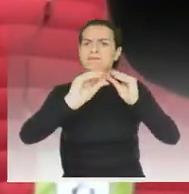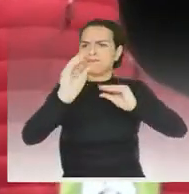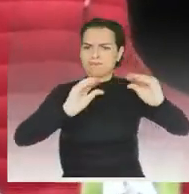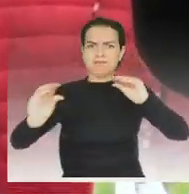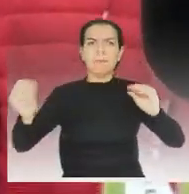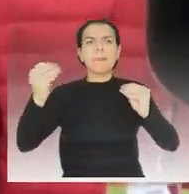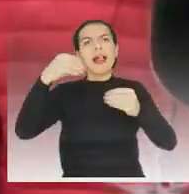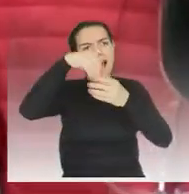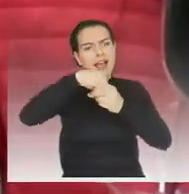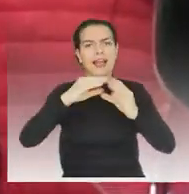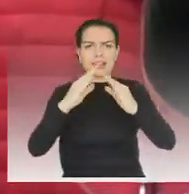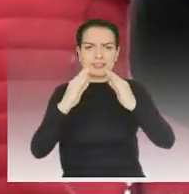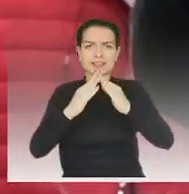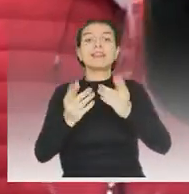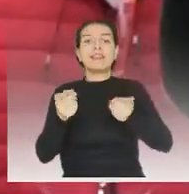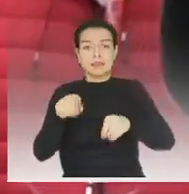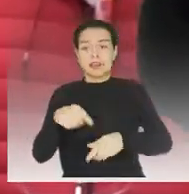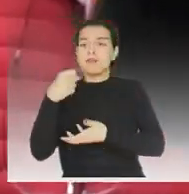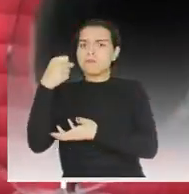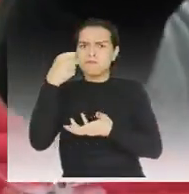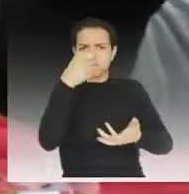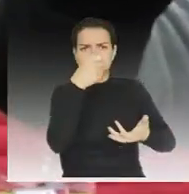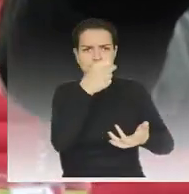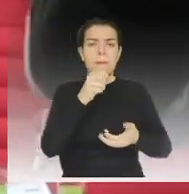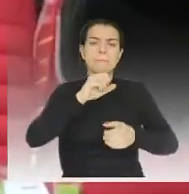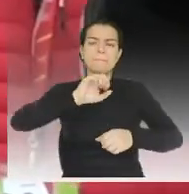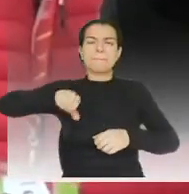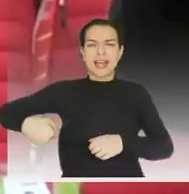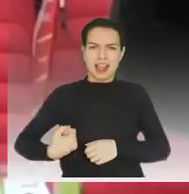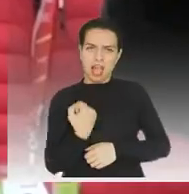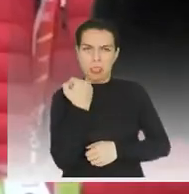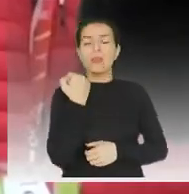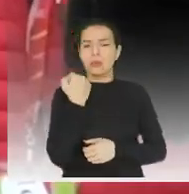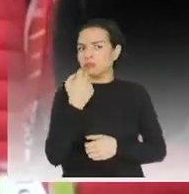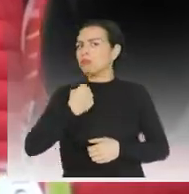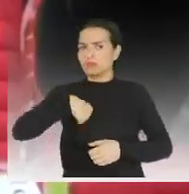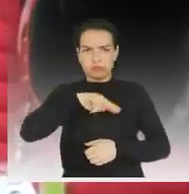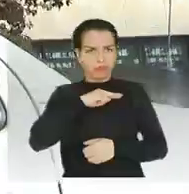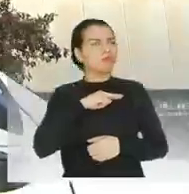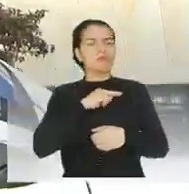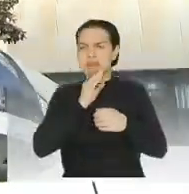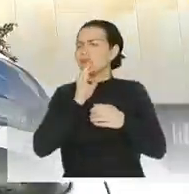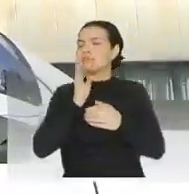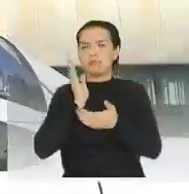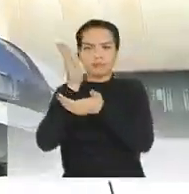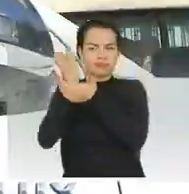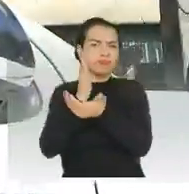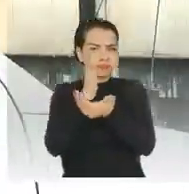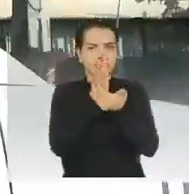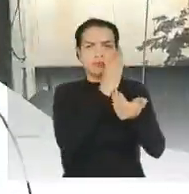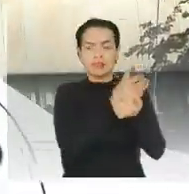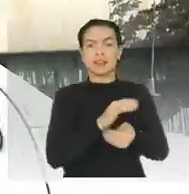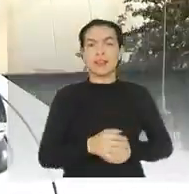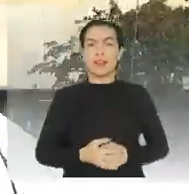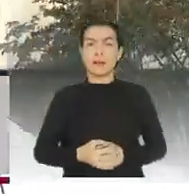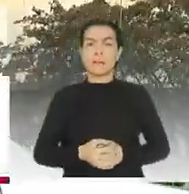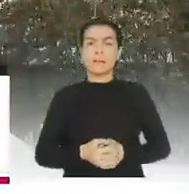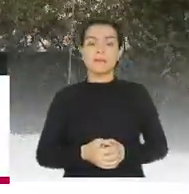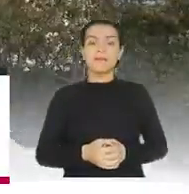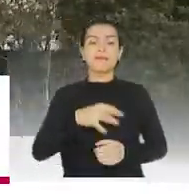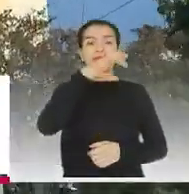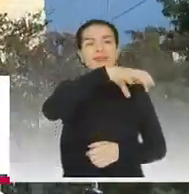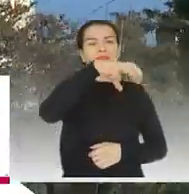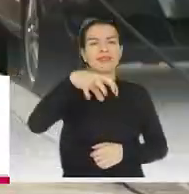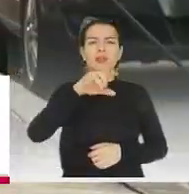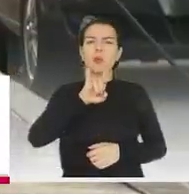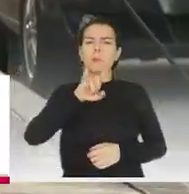entregas puerta a puerta de los mercados. Vamos por todo el polígono para que cubramos la UPZ. En cada una de las UPZ que están en